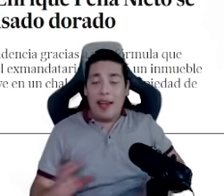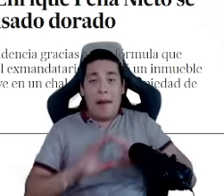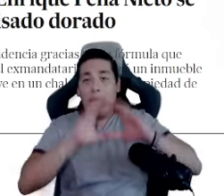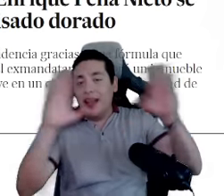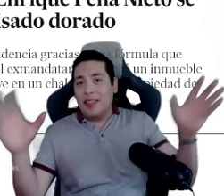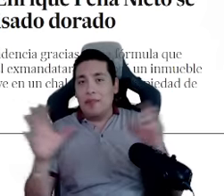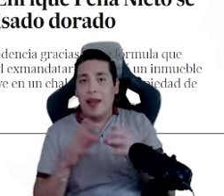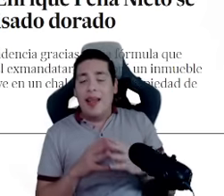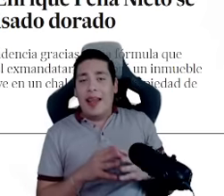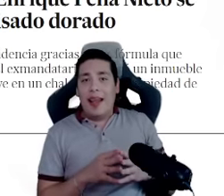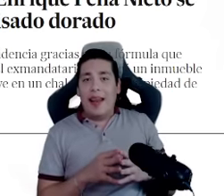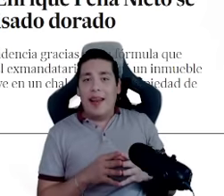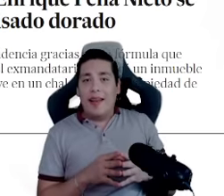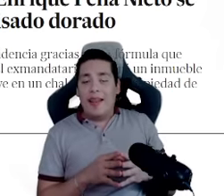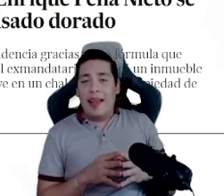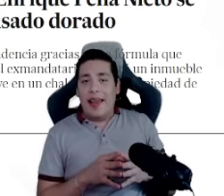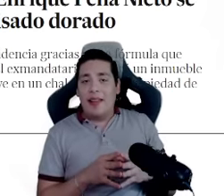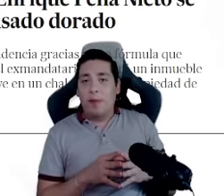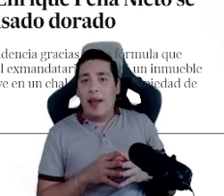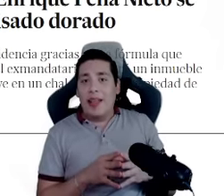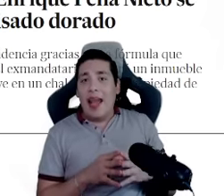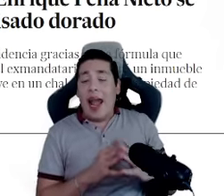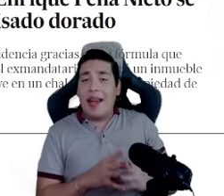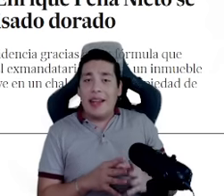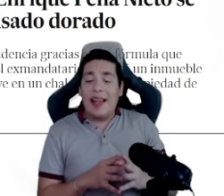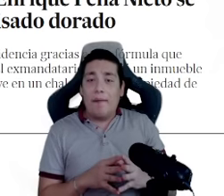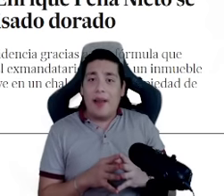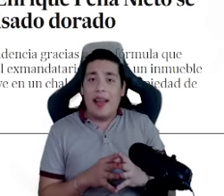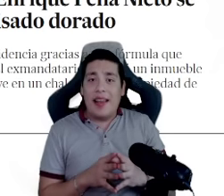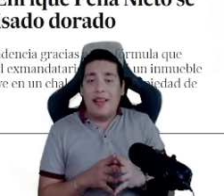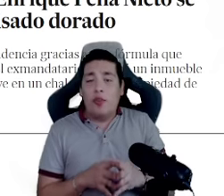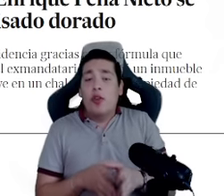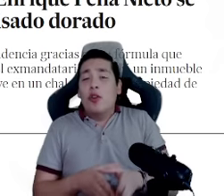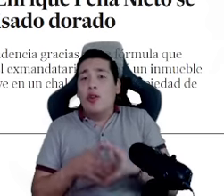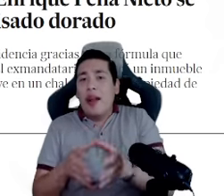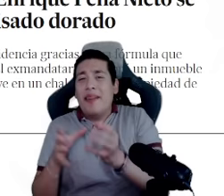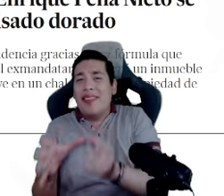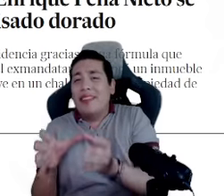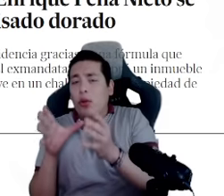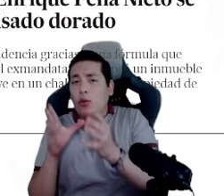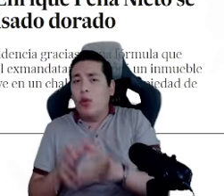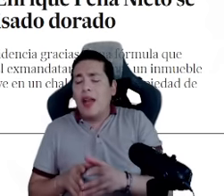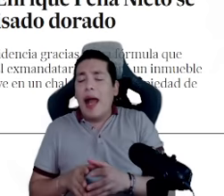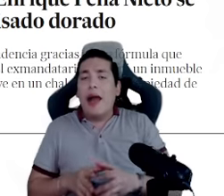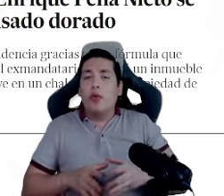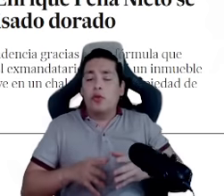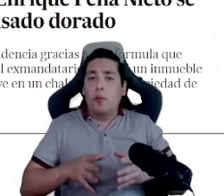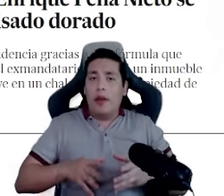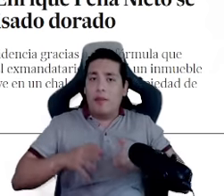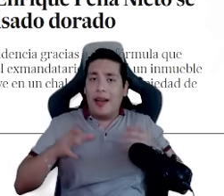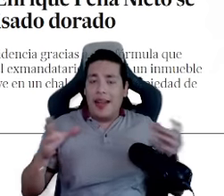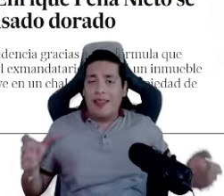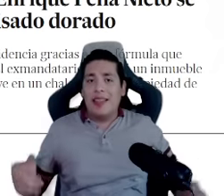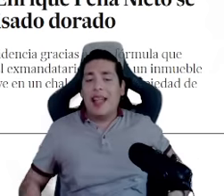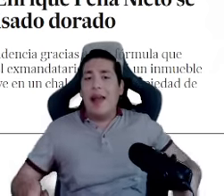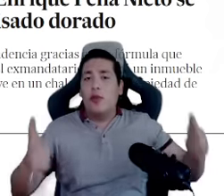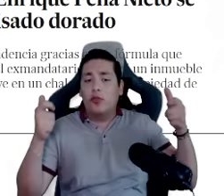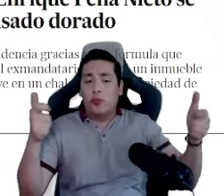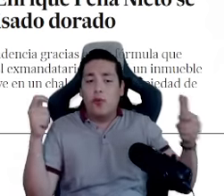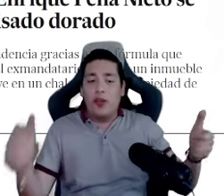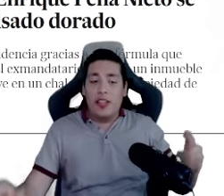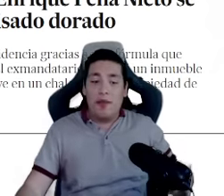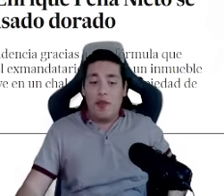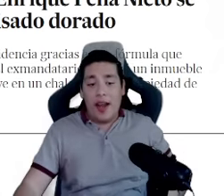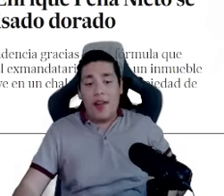Dorada la máxima de España a Enrique Peña Nieto solamente se le otorga a los supermagnates